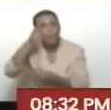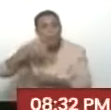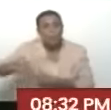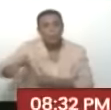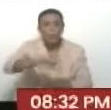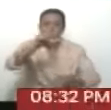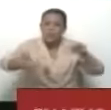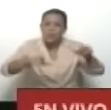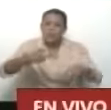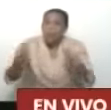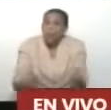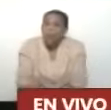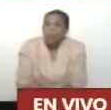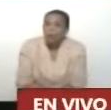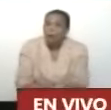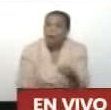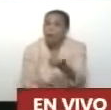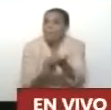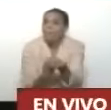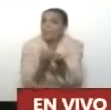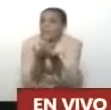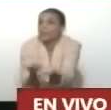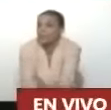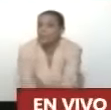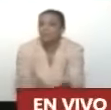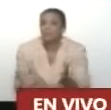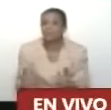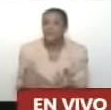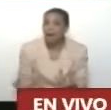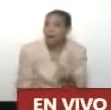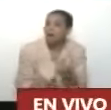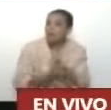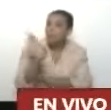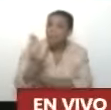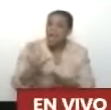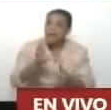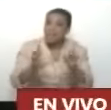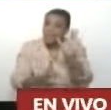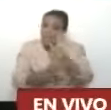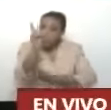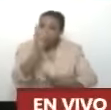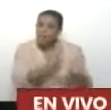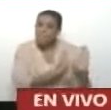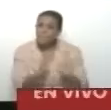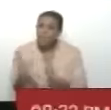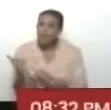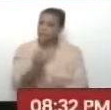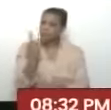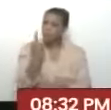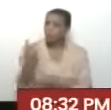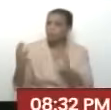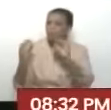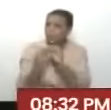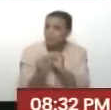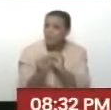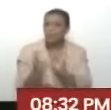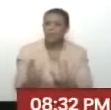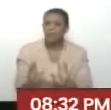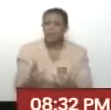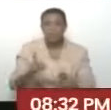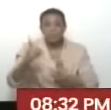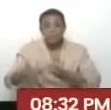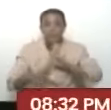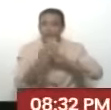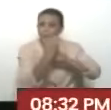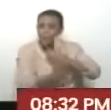Venezuela, cómo podemos nosotros contribuir a avanzar en el desarrollo de ese plan. No solamente es vinculante, es un verdadero mandato